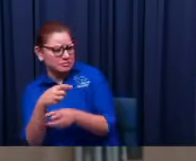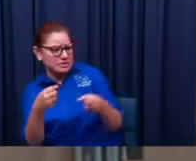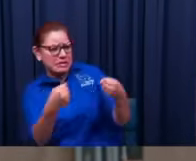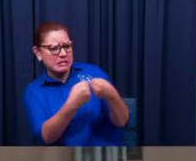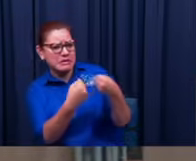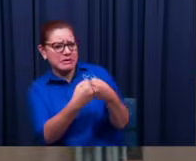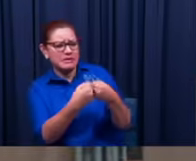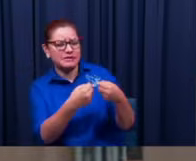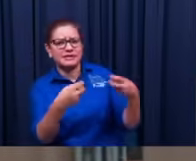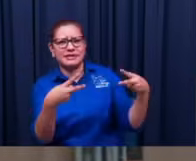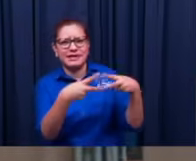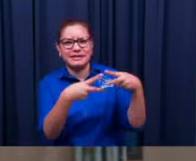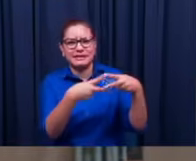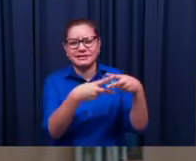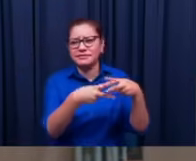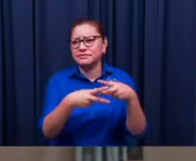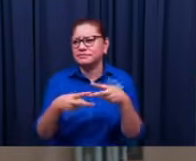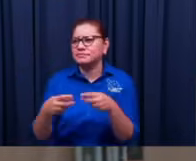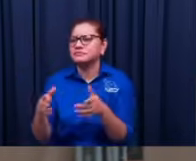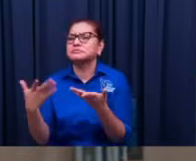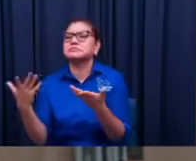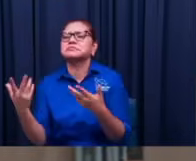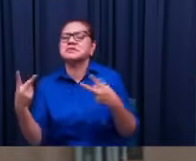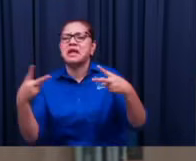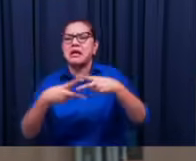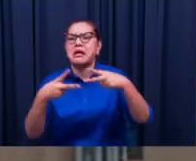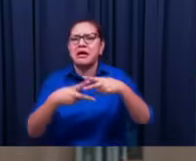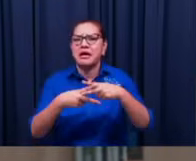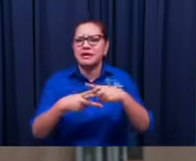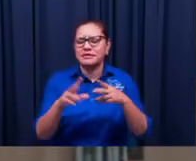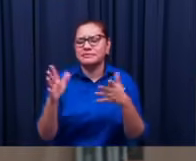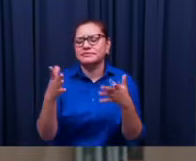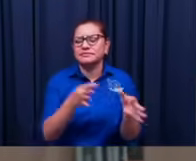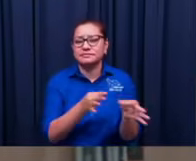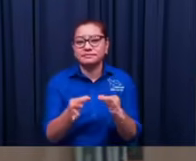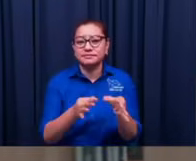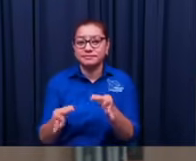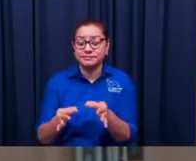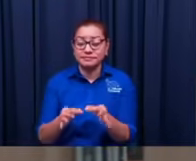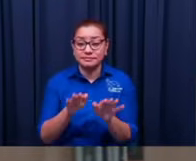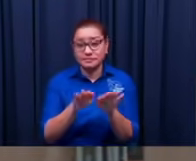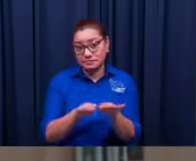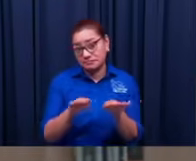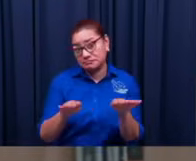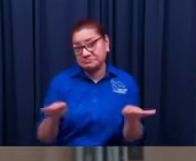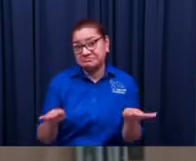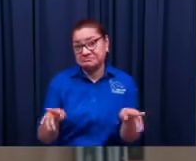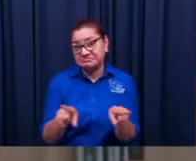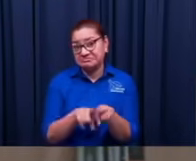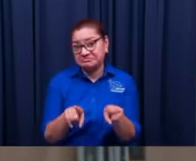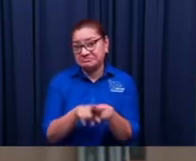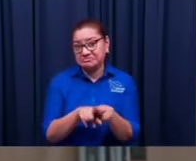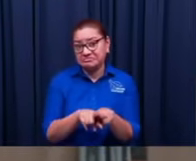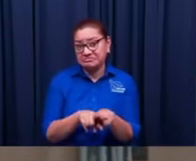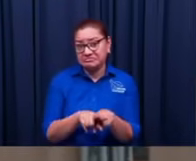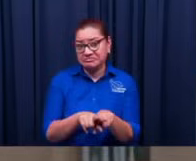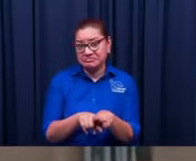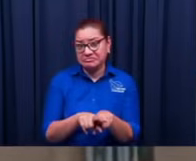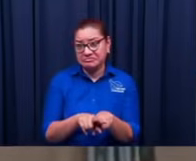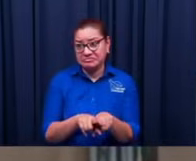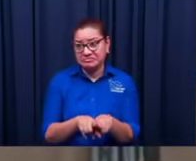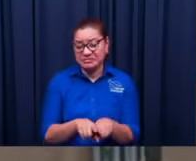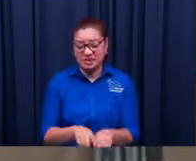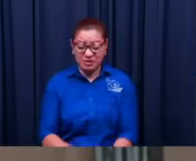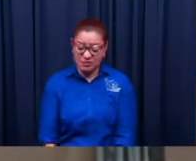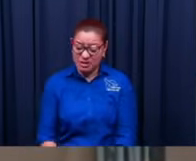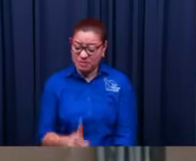entre ustedes, son unos niños. ¿Para qué les voy a hablar de la vianda si son unos patojos, malcriados,